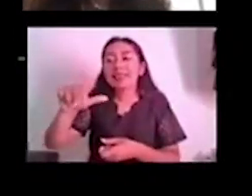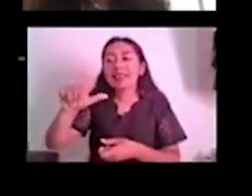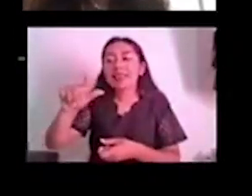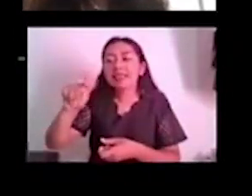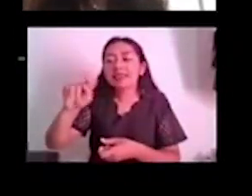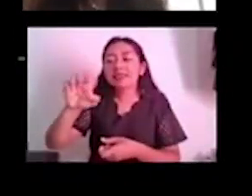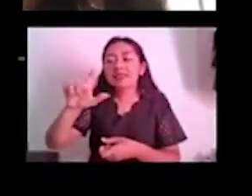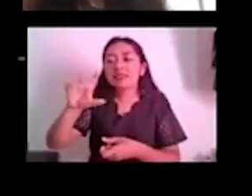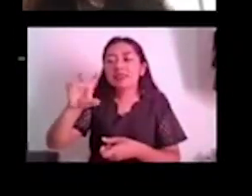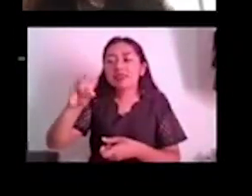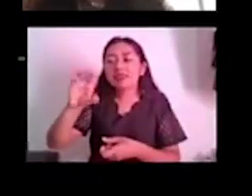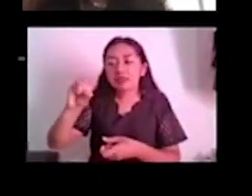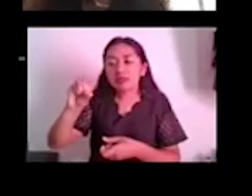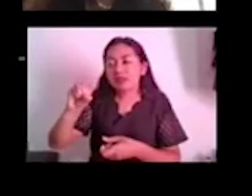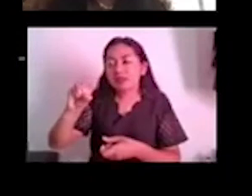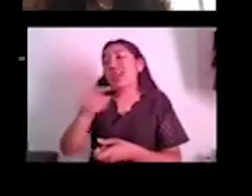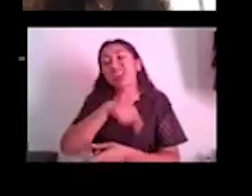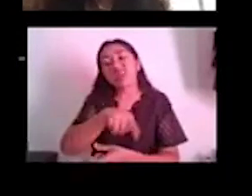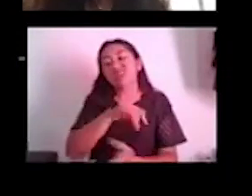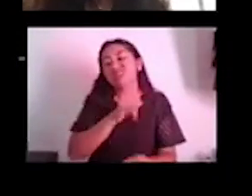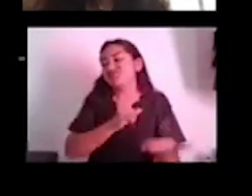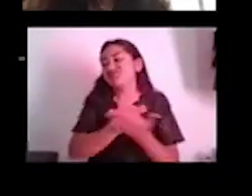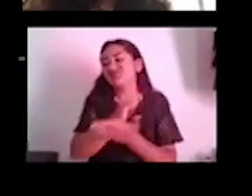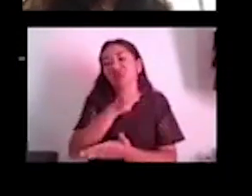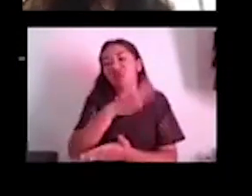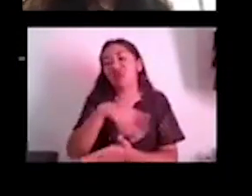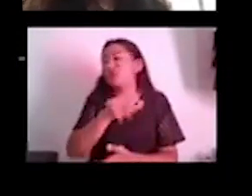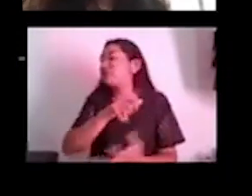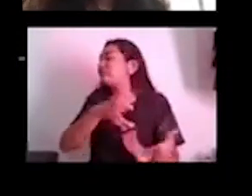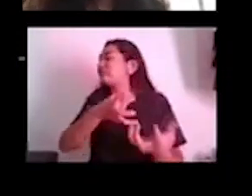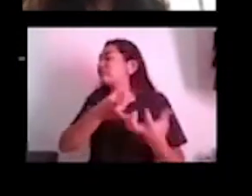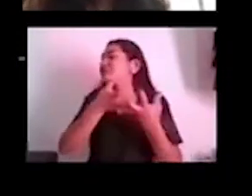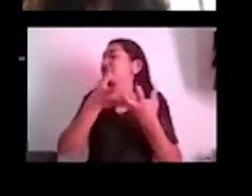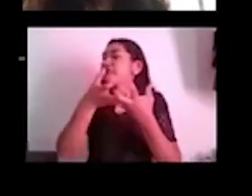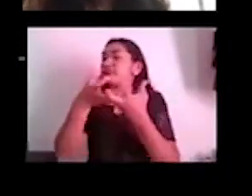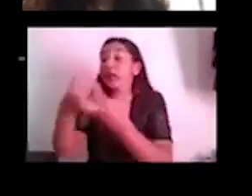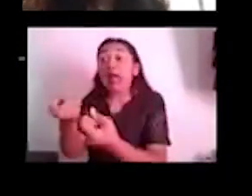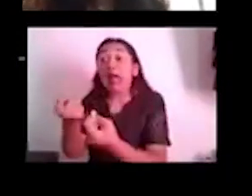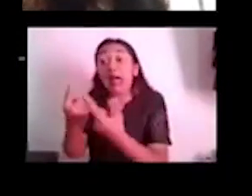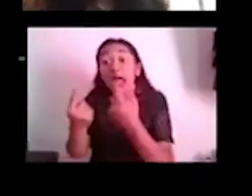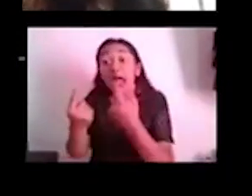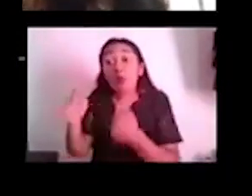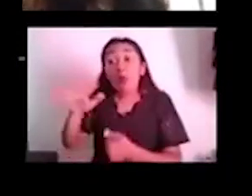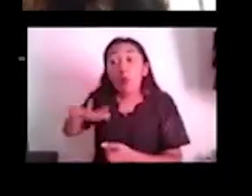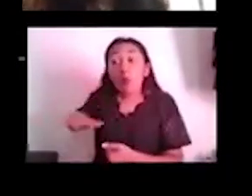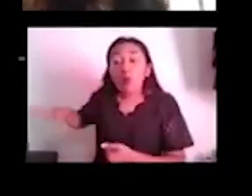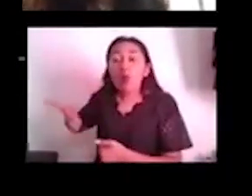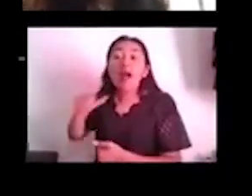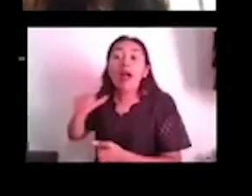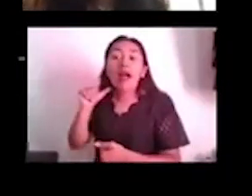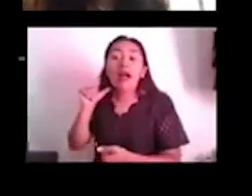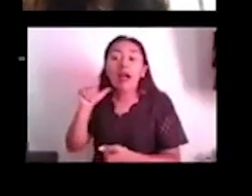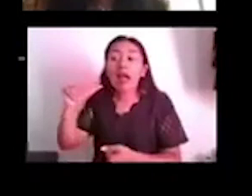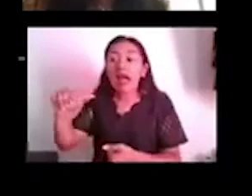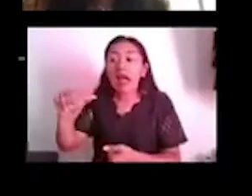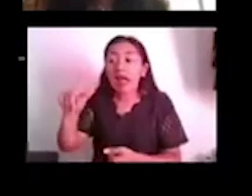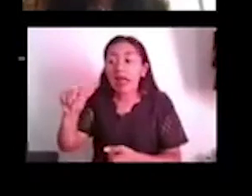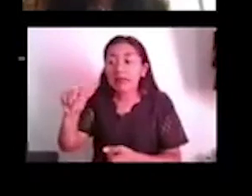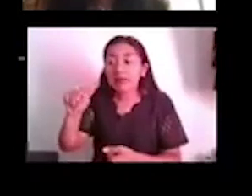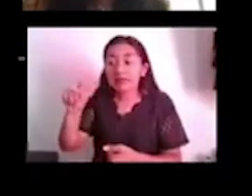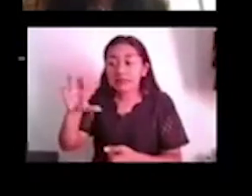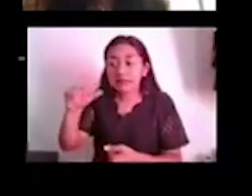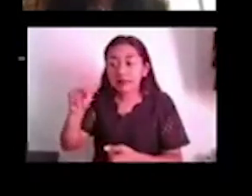que prefieren irse a buscar el apoyo de Azcapotzalco, que eso es muy importante, y esa es la investigación que yo